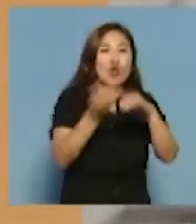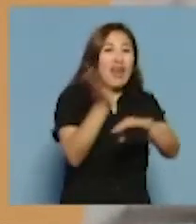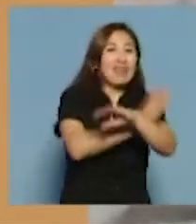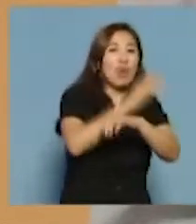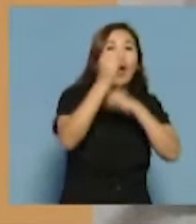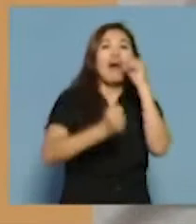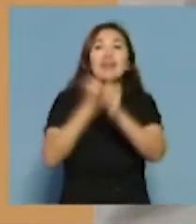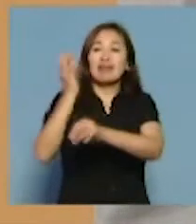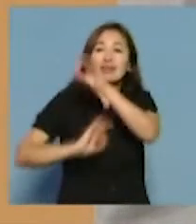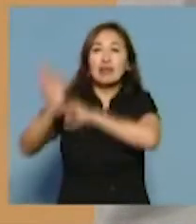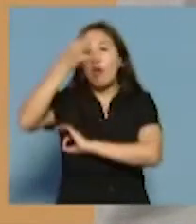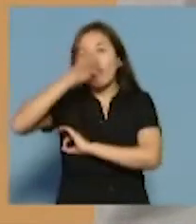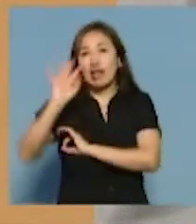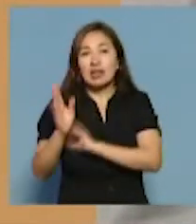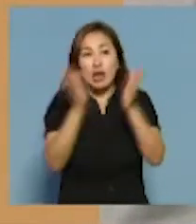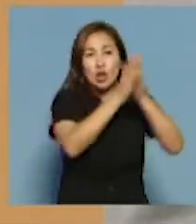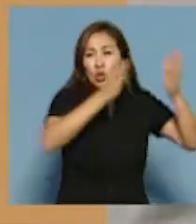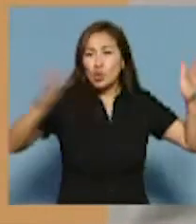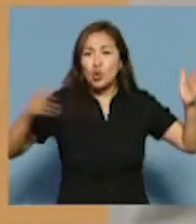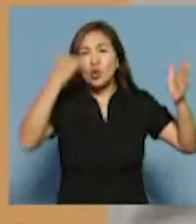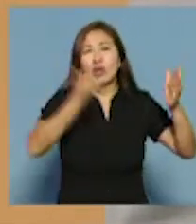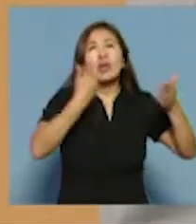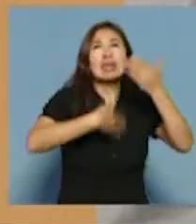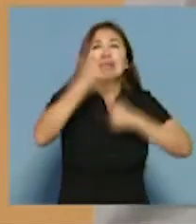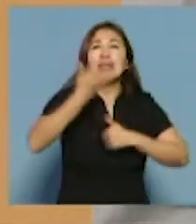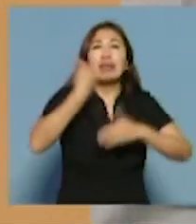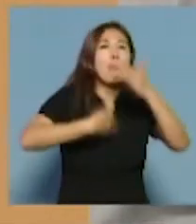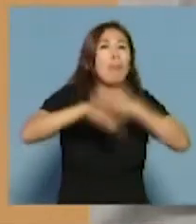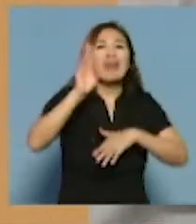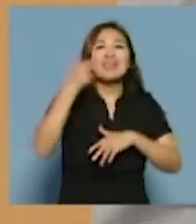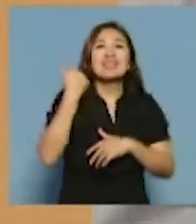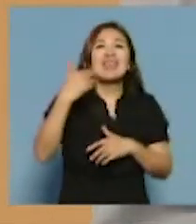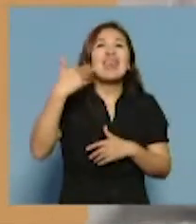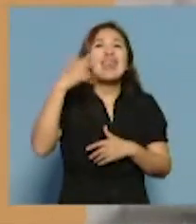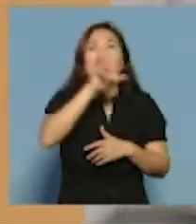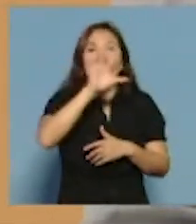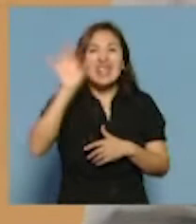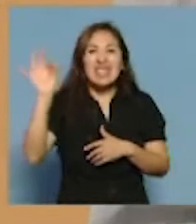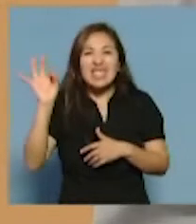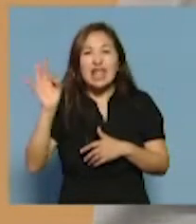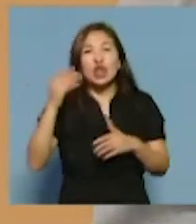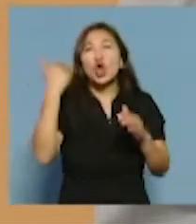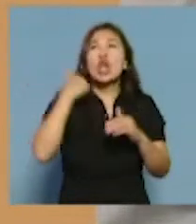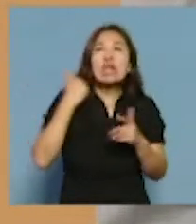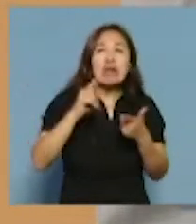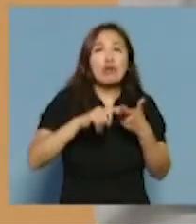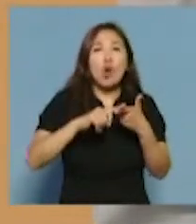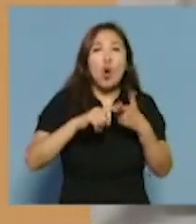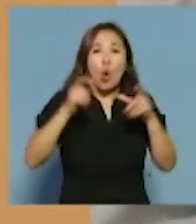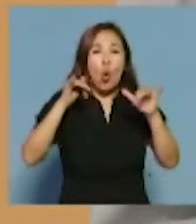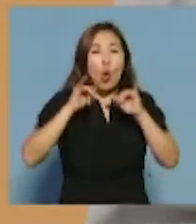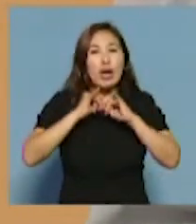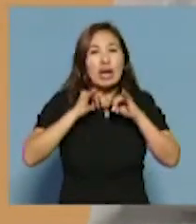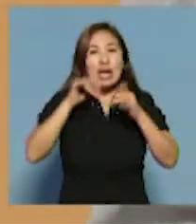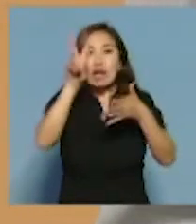el siglo 20 y tiene en estos momentos más de 300 títulos entre publicaciones libros y